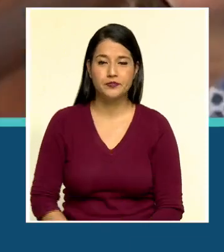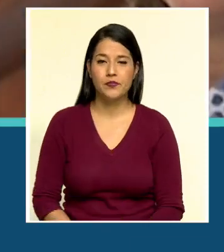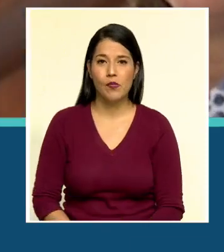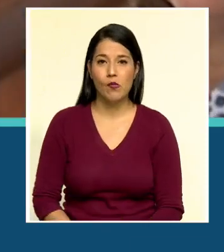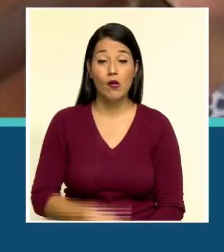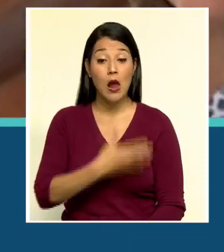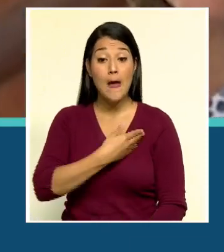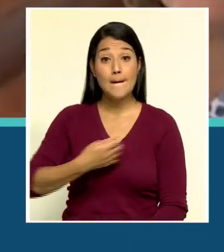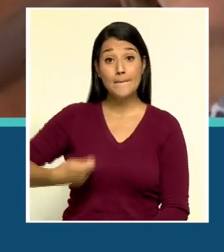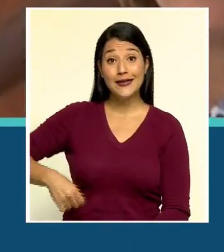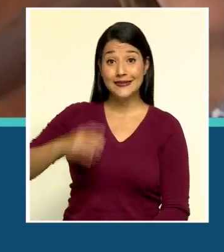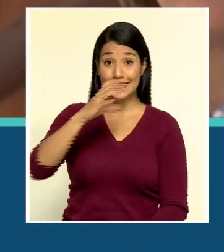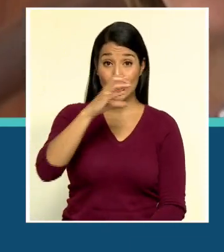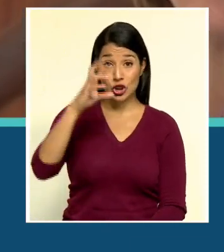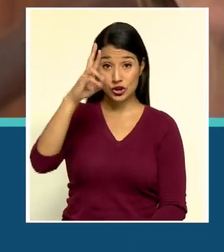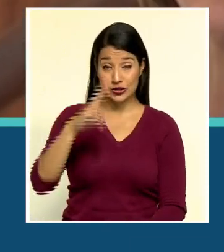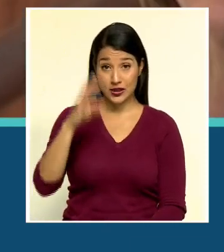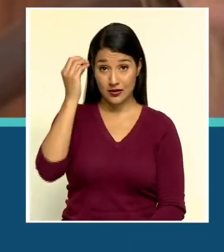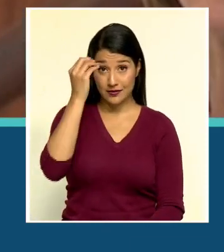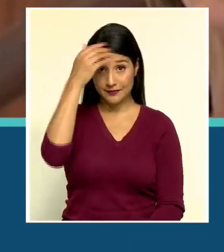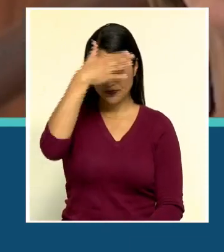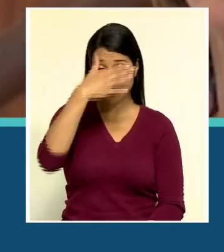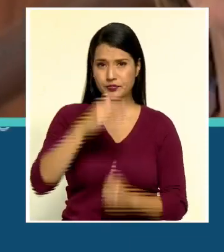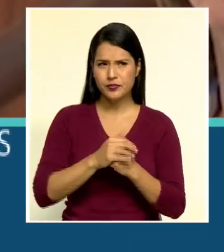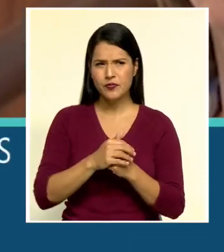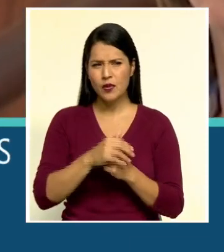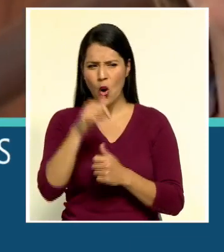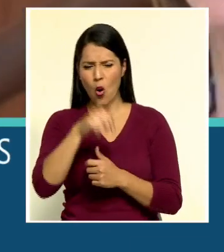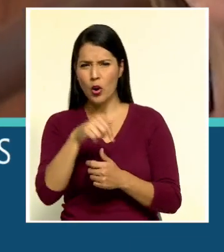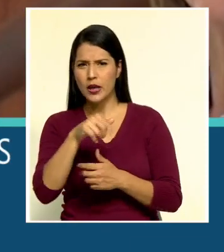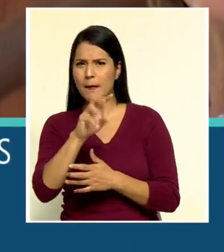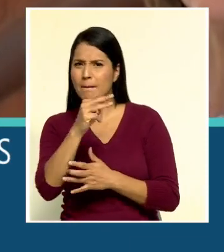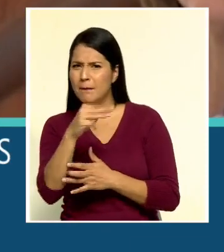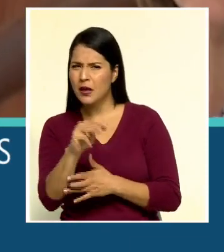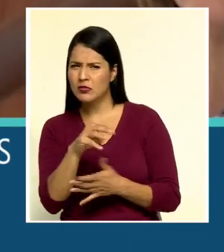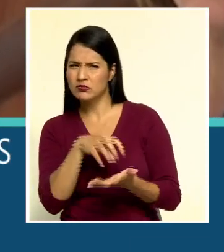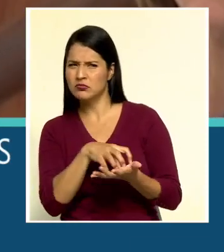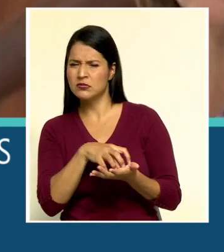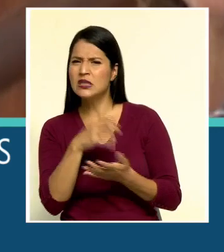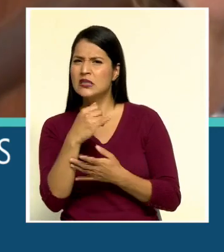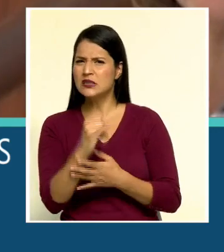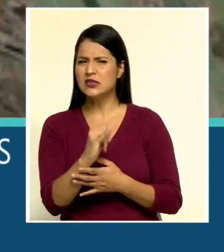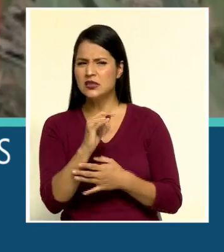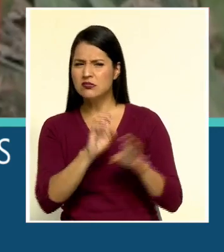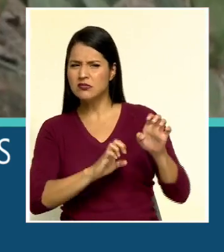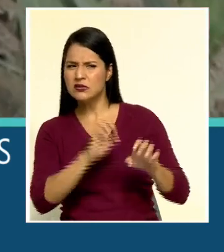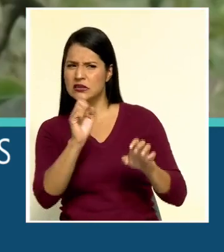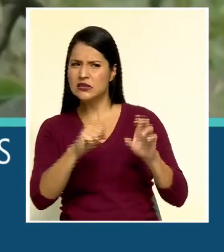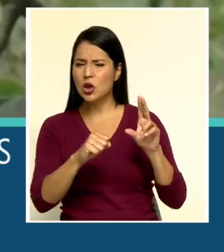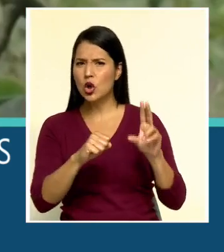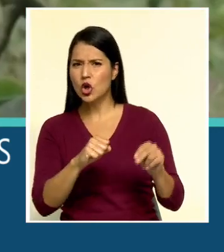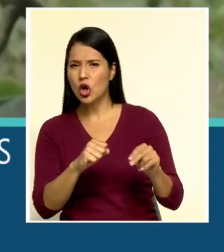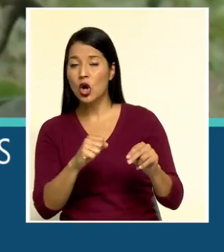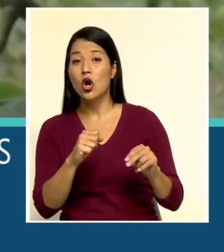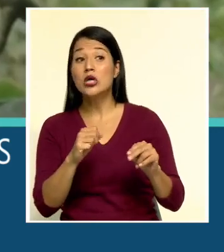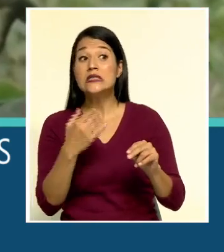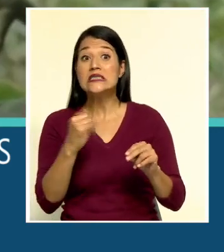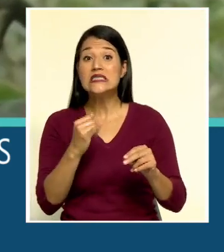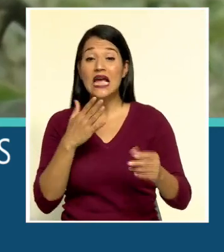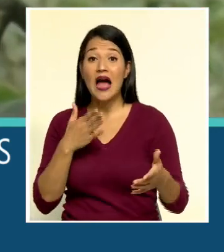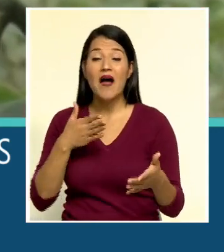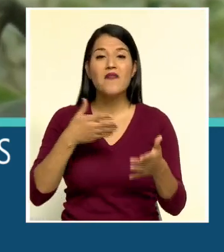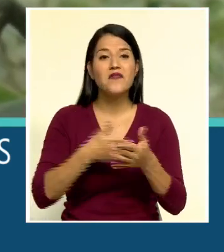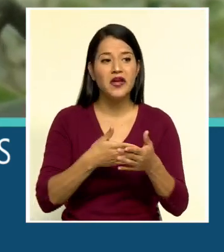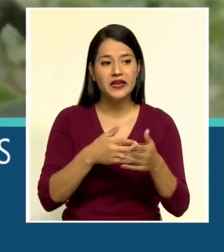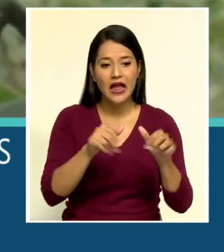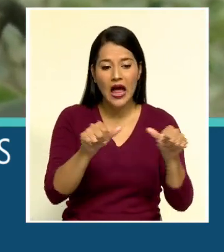El presidente de la República, Carlos Alvarado, cuestionó este miércoles si se ha valorado o no la afectación que puede sufrir el